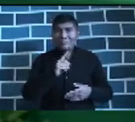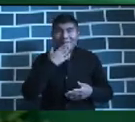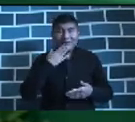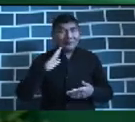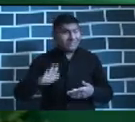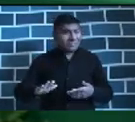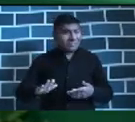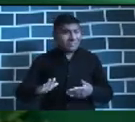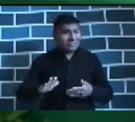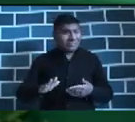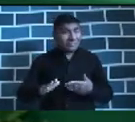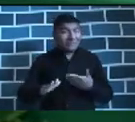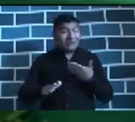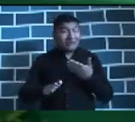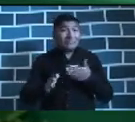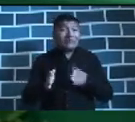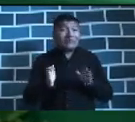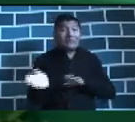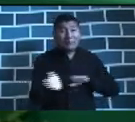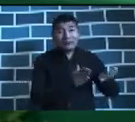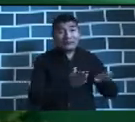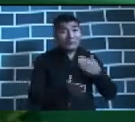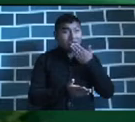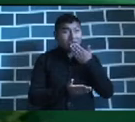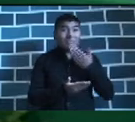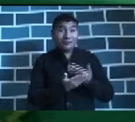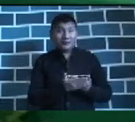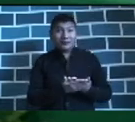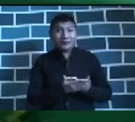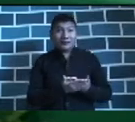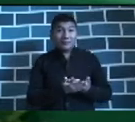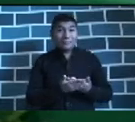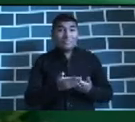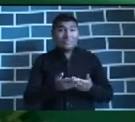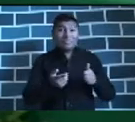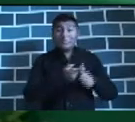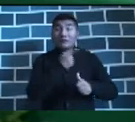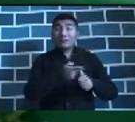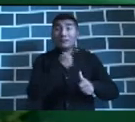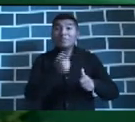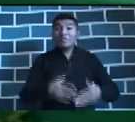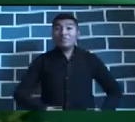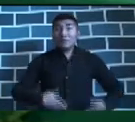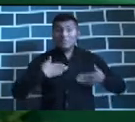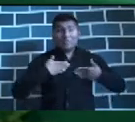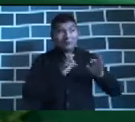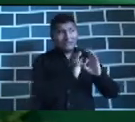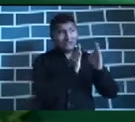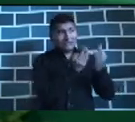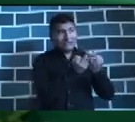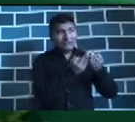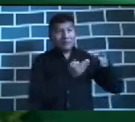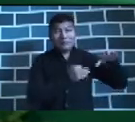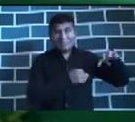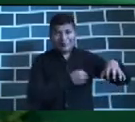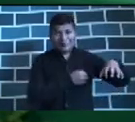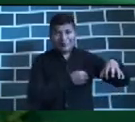más bien son incluso buenas ponemos lo primero de la vida la familia